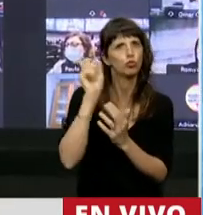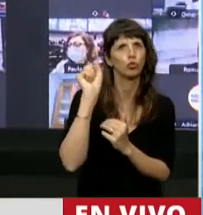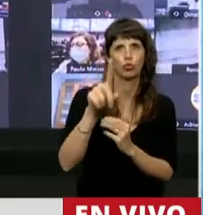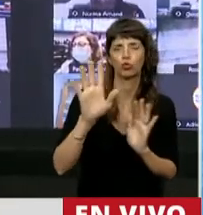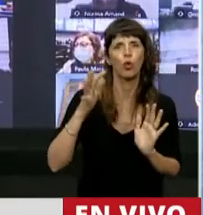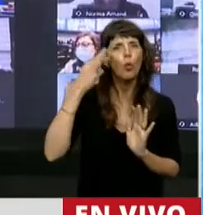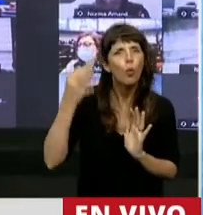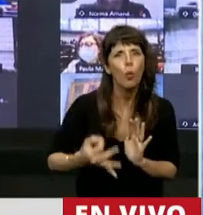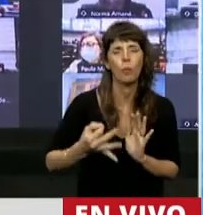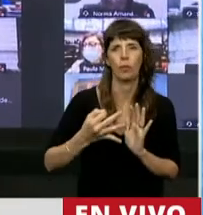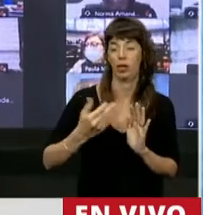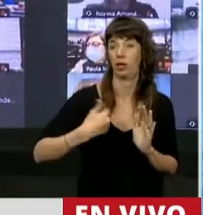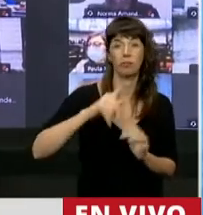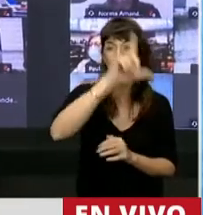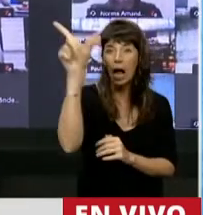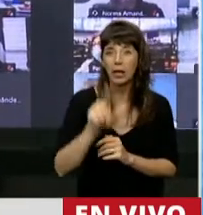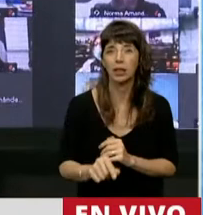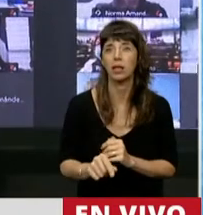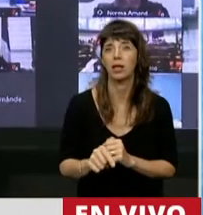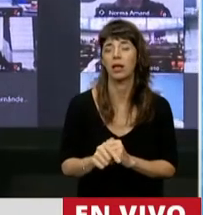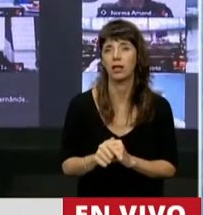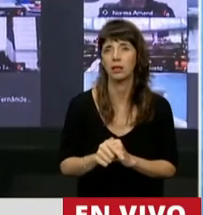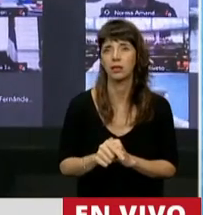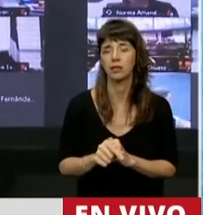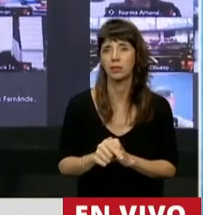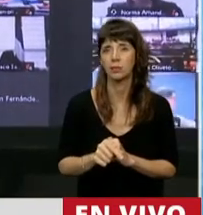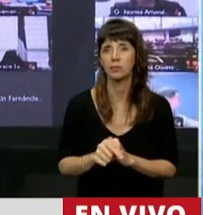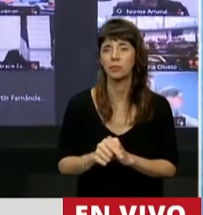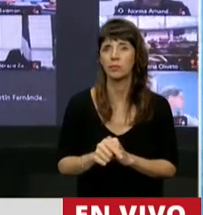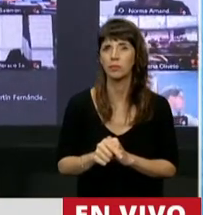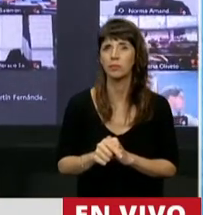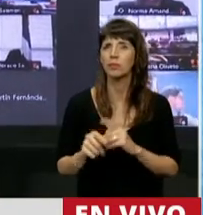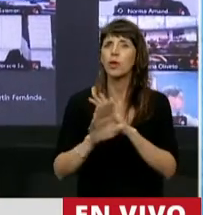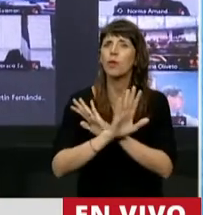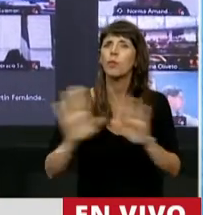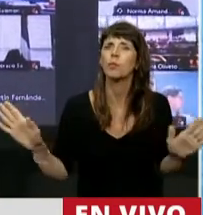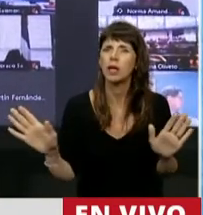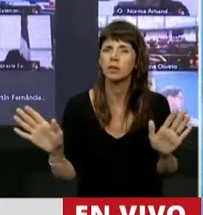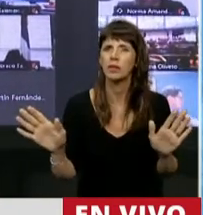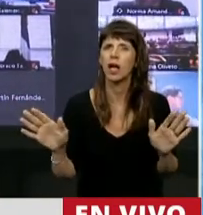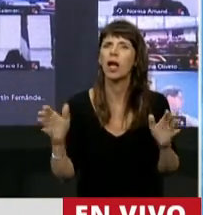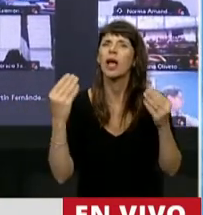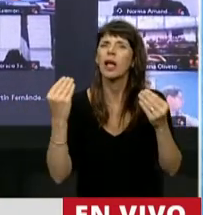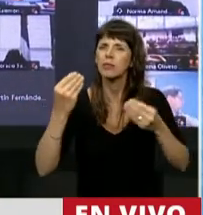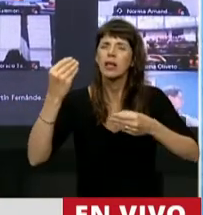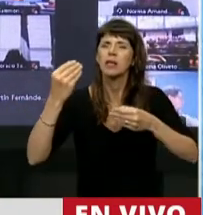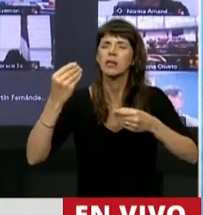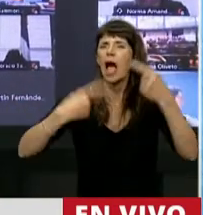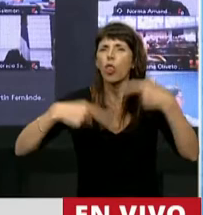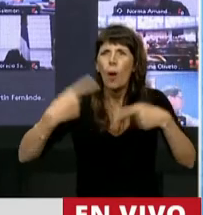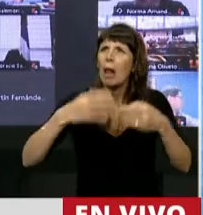cumplir que en todo el territorio de nuestro país no existan más aduanas que las nacionales